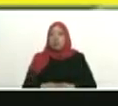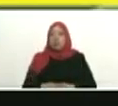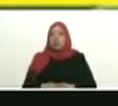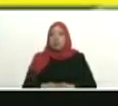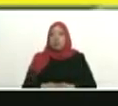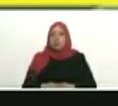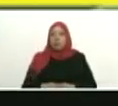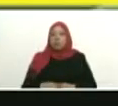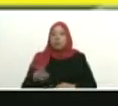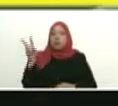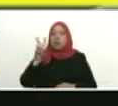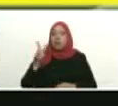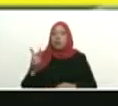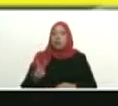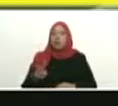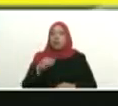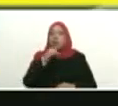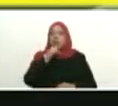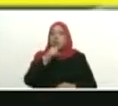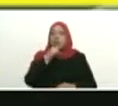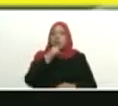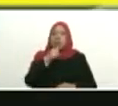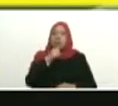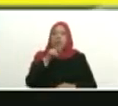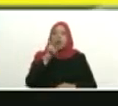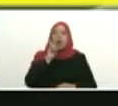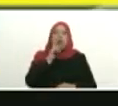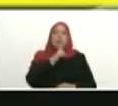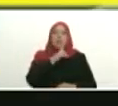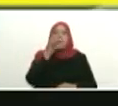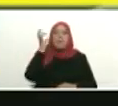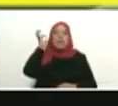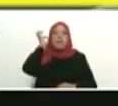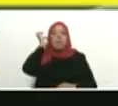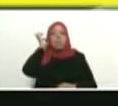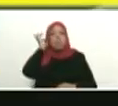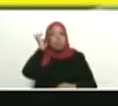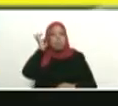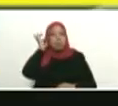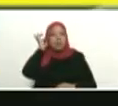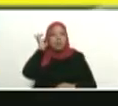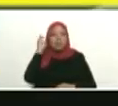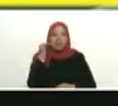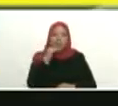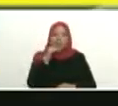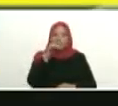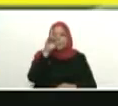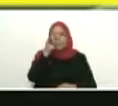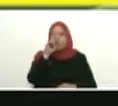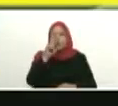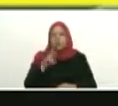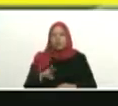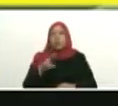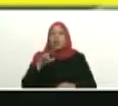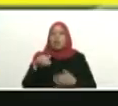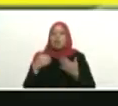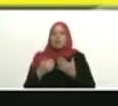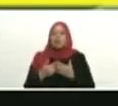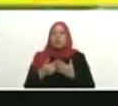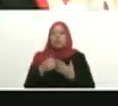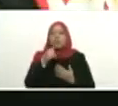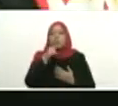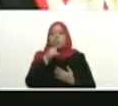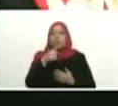mostrar la Venezuela de verdad, al hombre, a la mujer de a pie, que todos los días hace por aquí, hace por